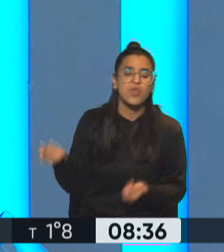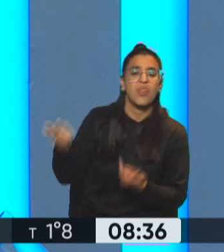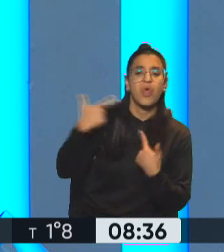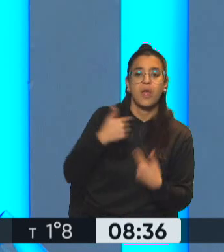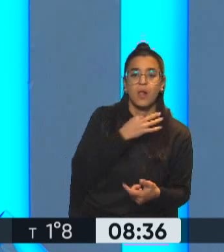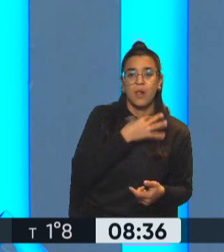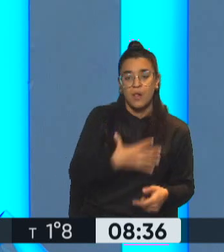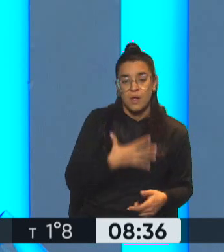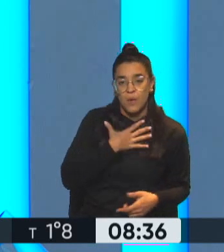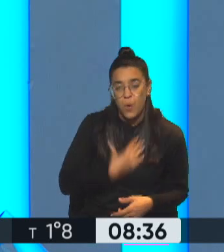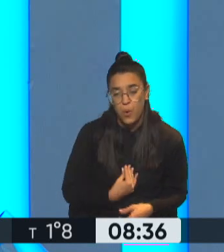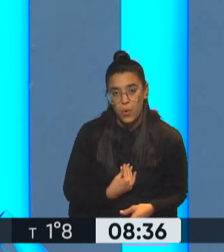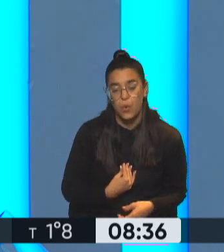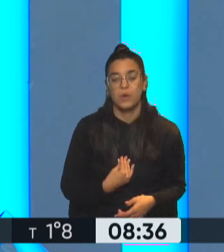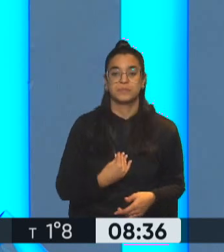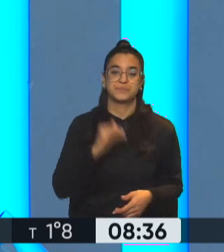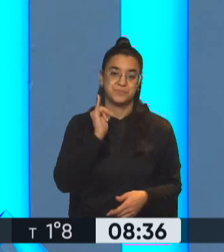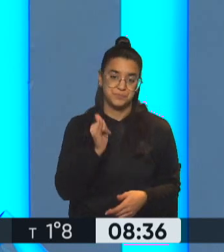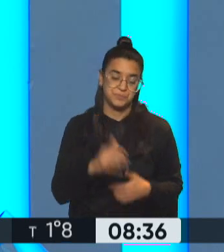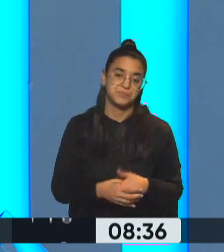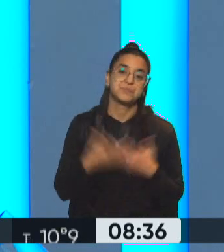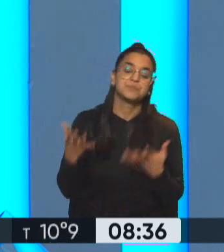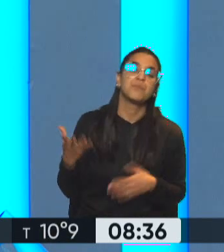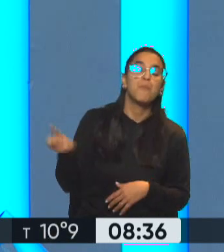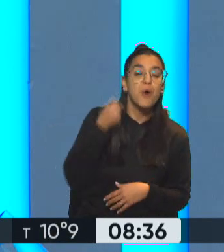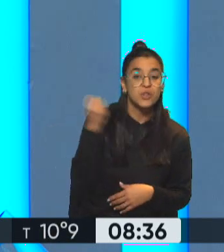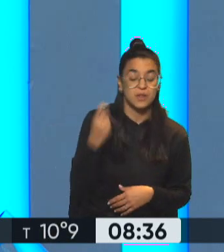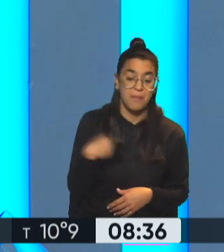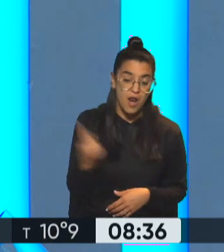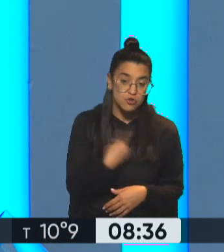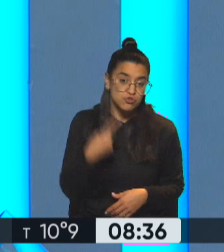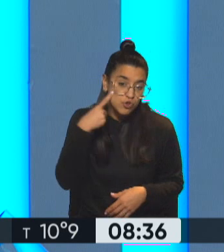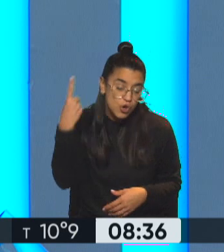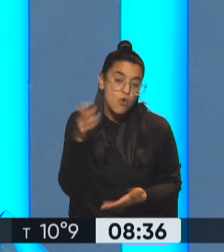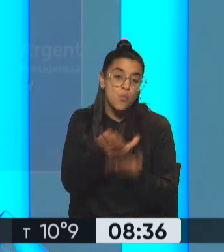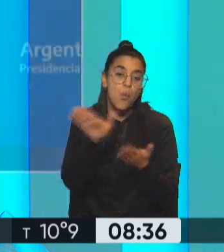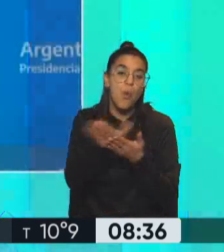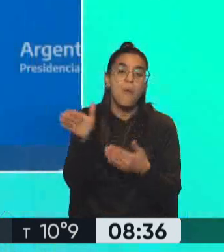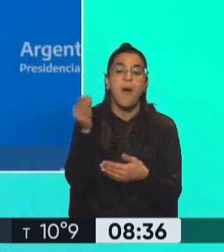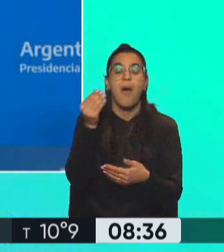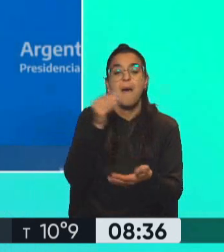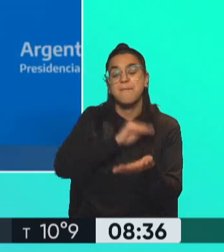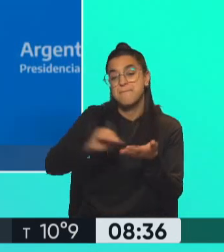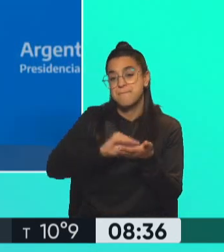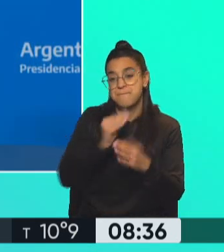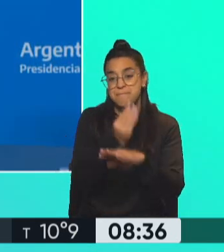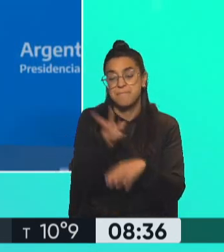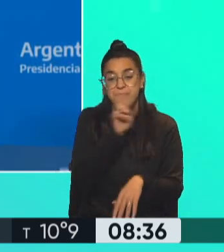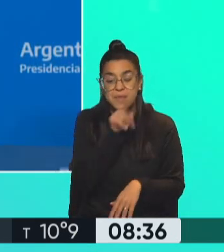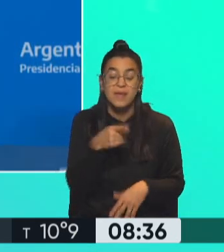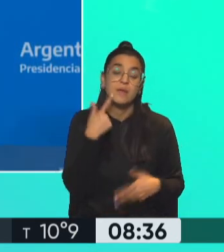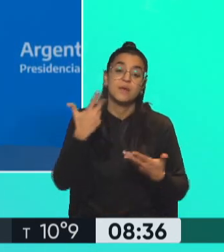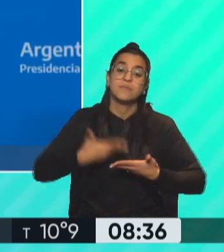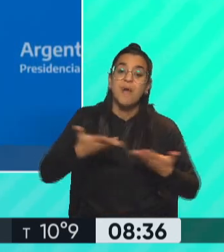de respiro. Sería importante, creo, que la nueva ministra salga a hacer algún tipo